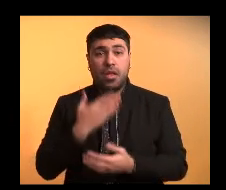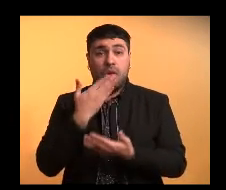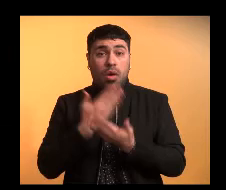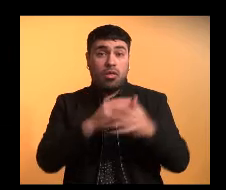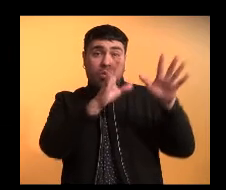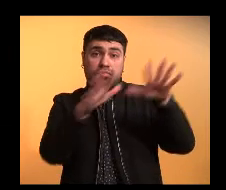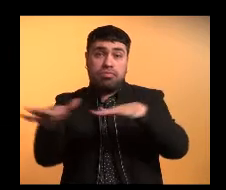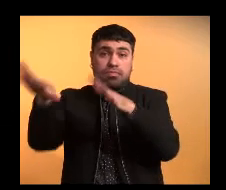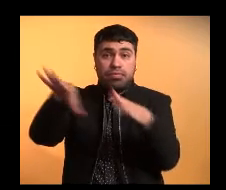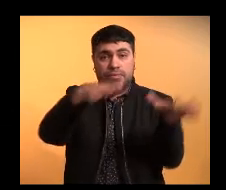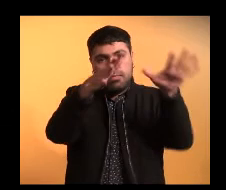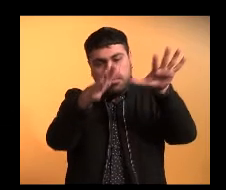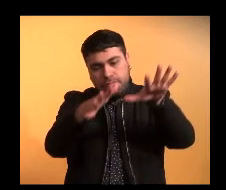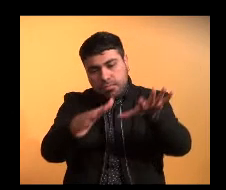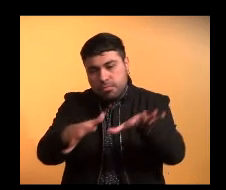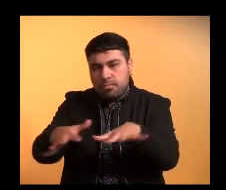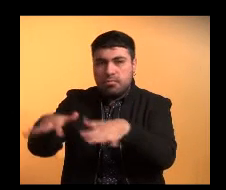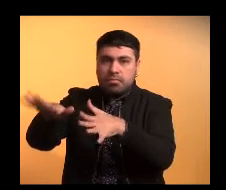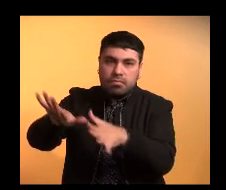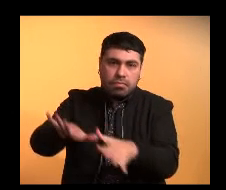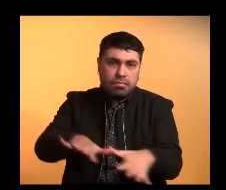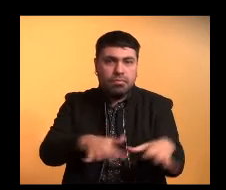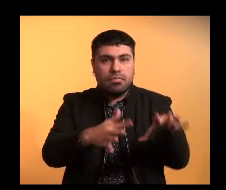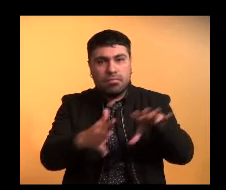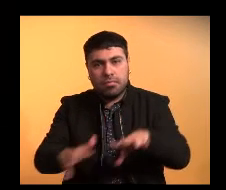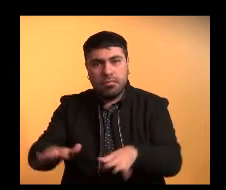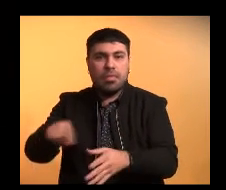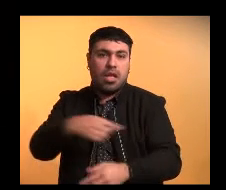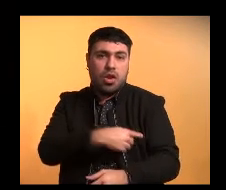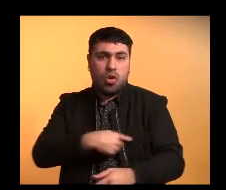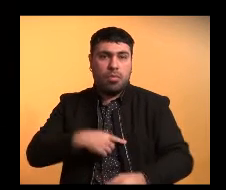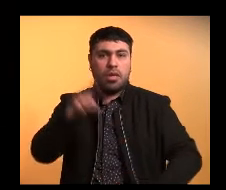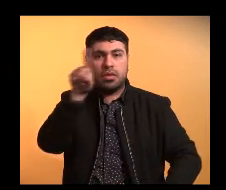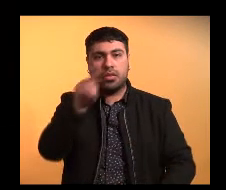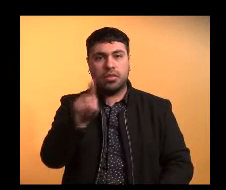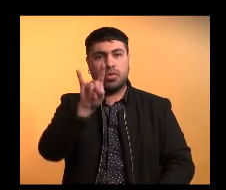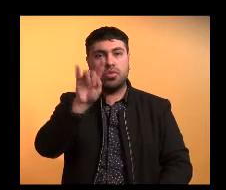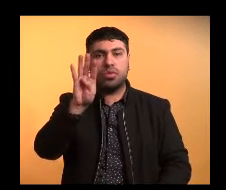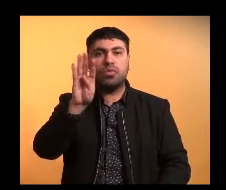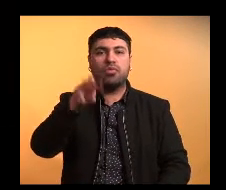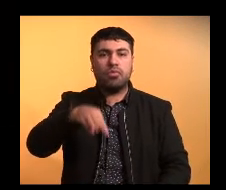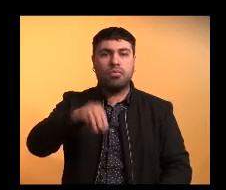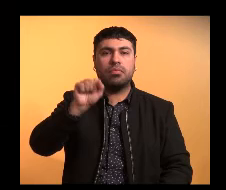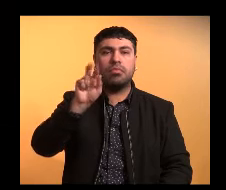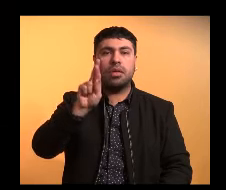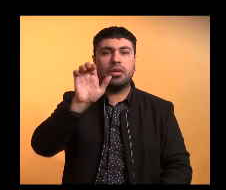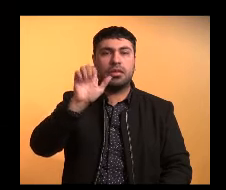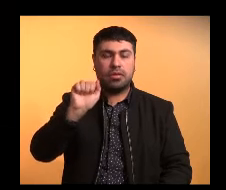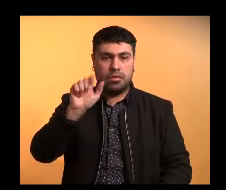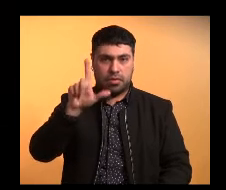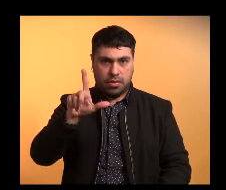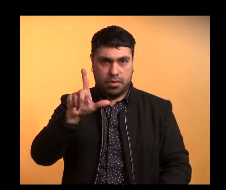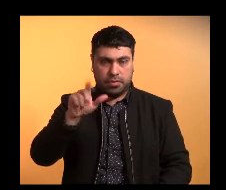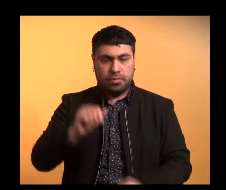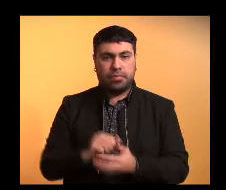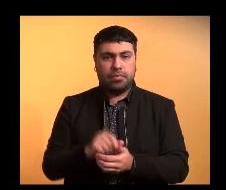marea, y ahí comienza todo lo que es zona submareal, que denominamos nosotros. Esa zona, entre los números 7 y 9, esas especies que están ahí,